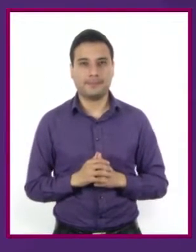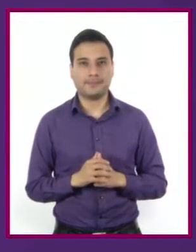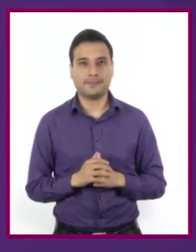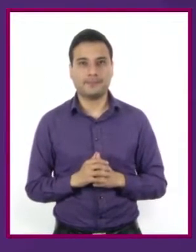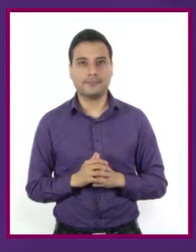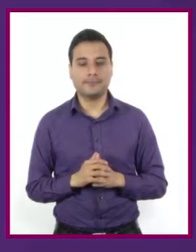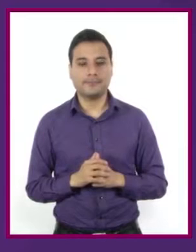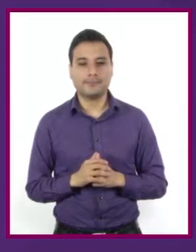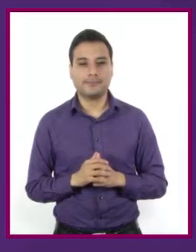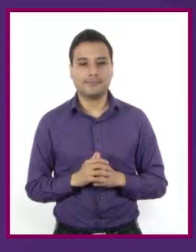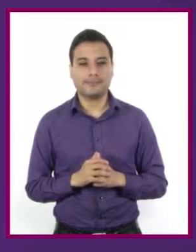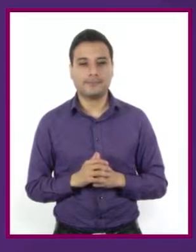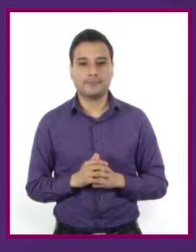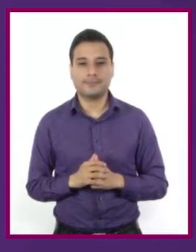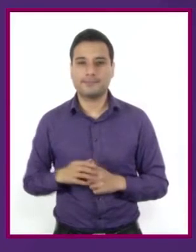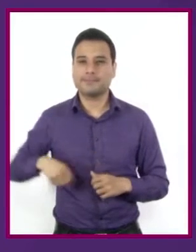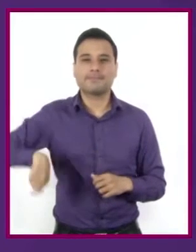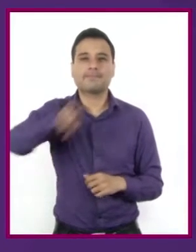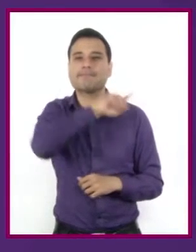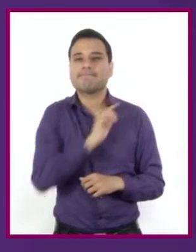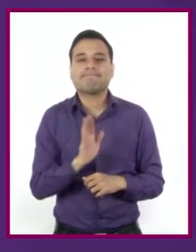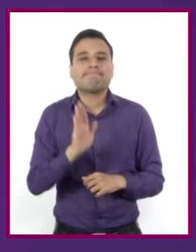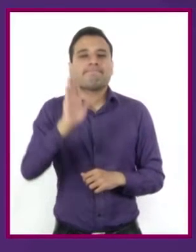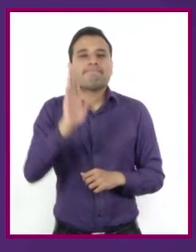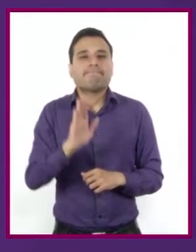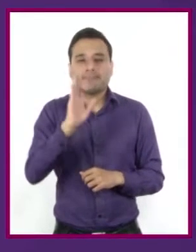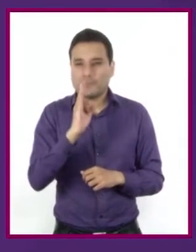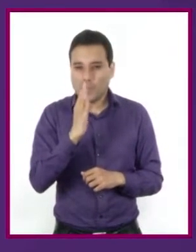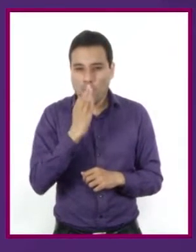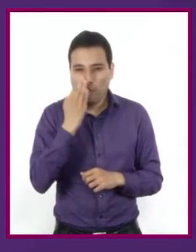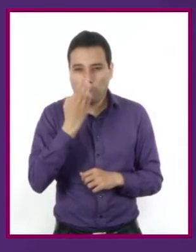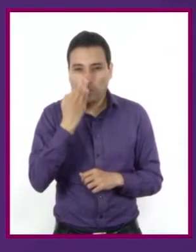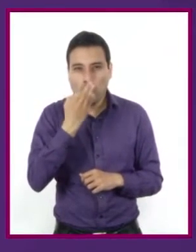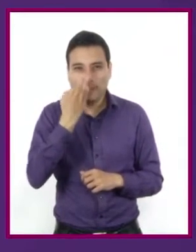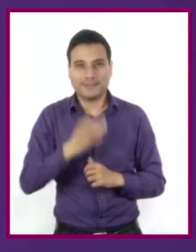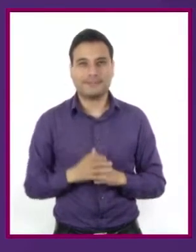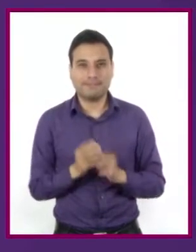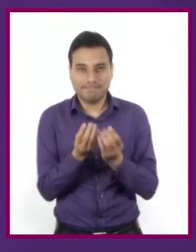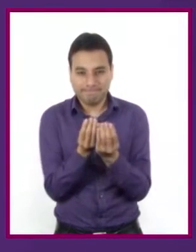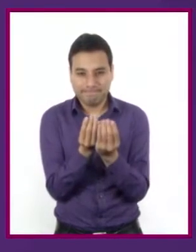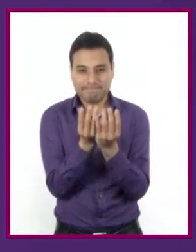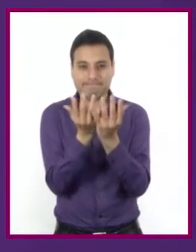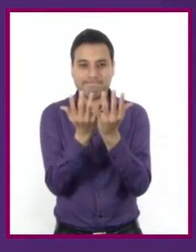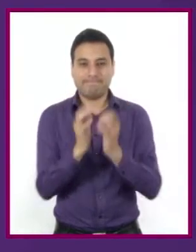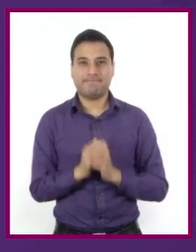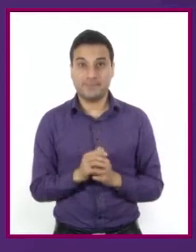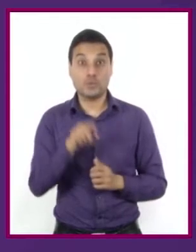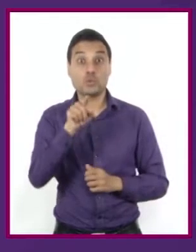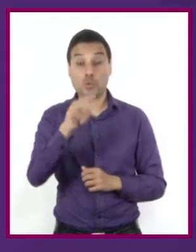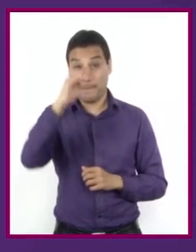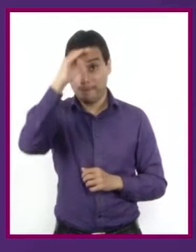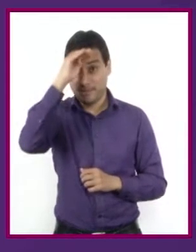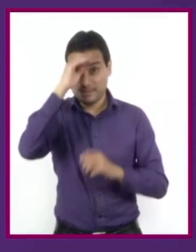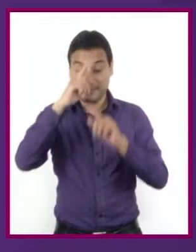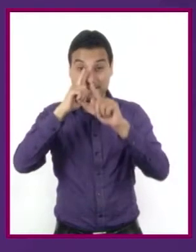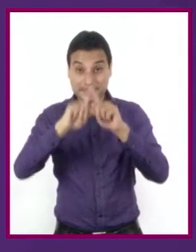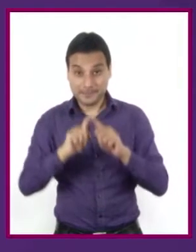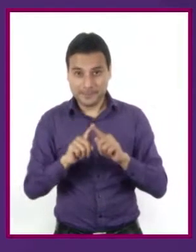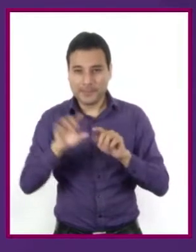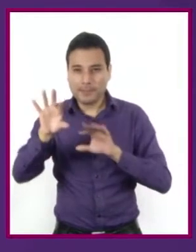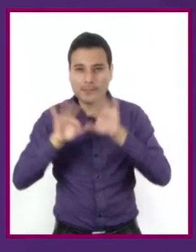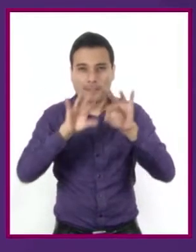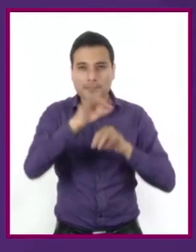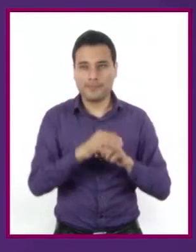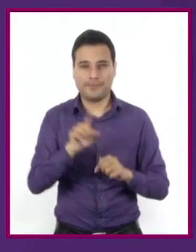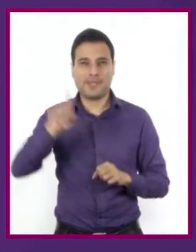Nuestros obuses son sus flores como ramos maravillosos. Su pensamiento se recoge en las gloriosas trincheras.